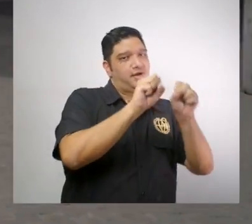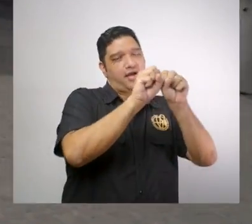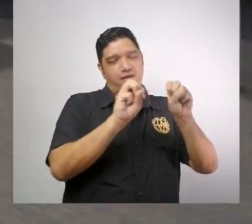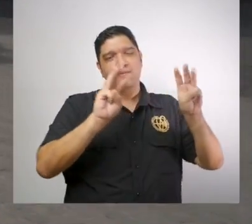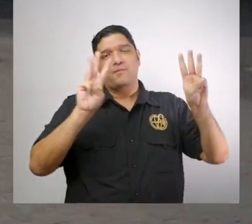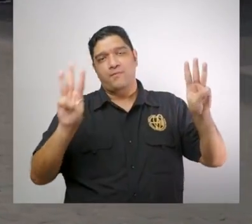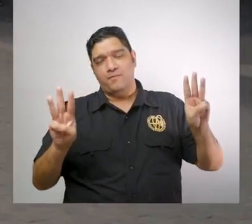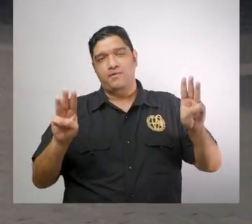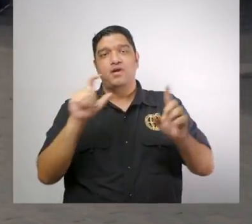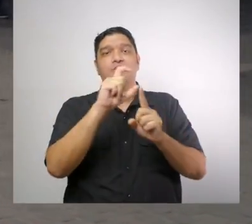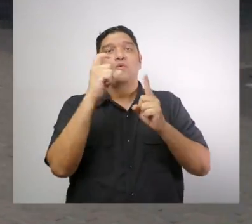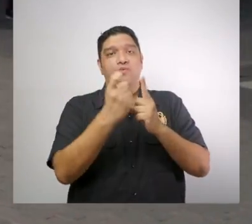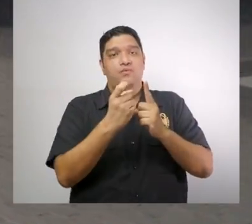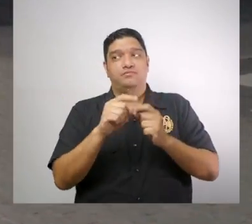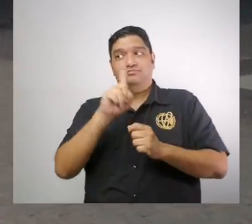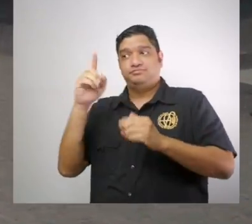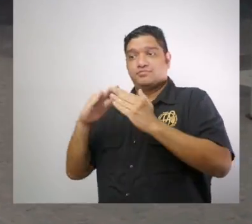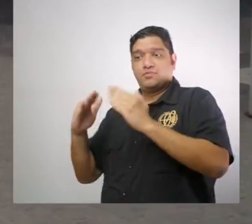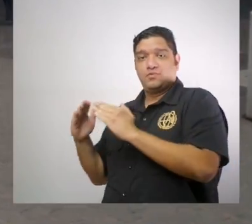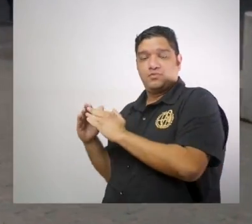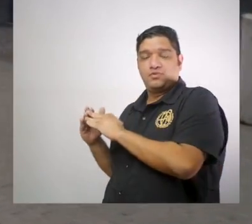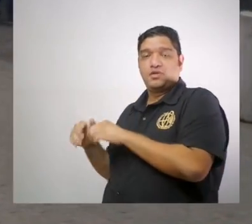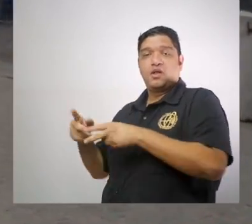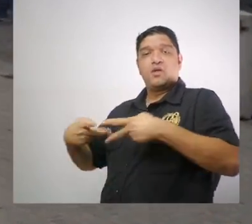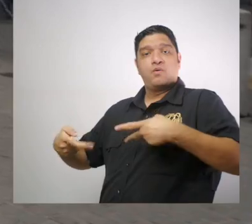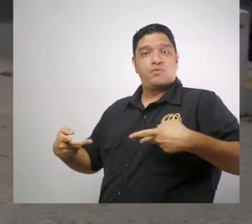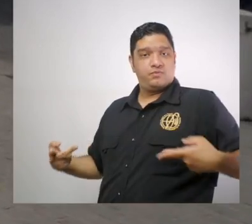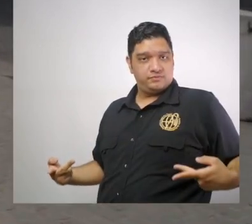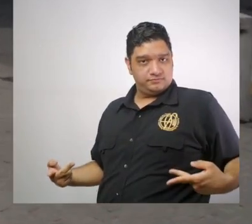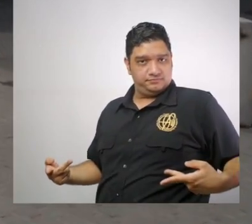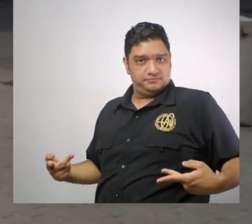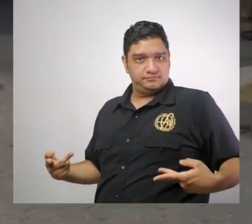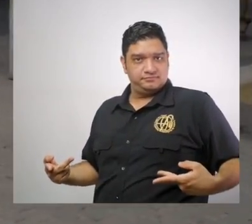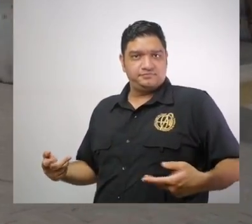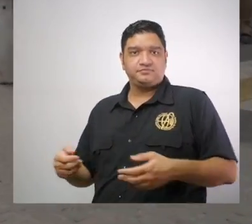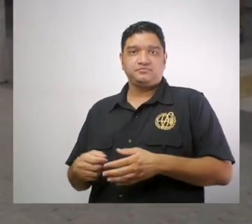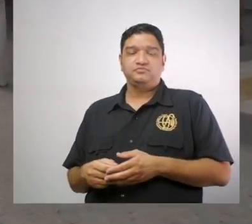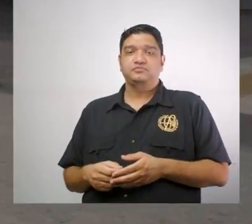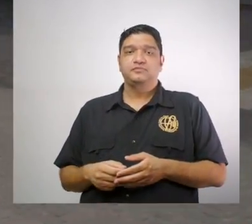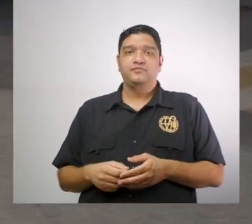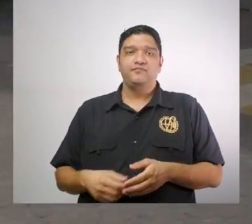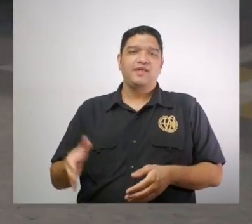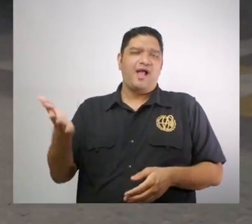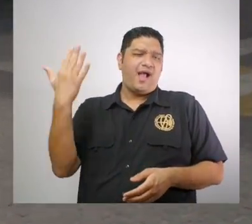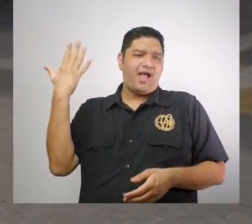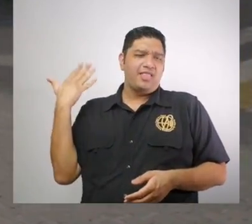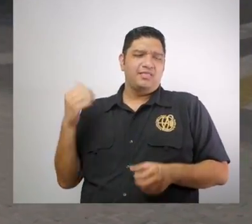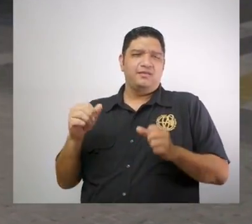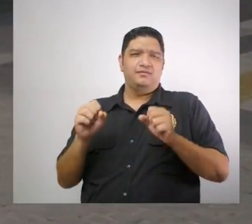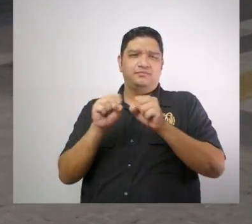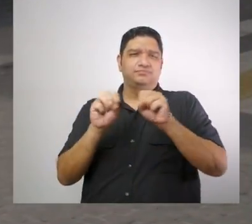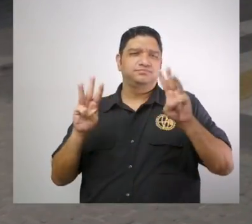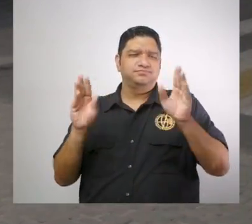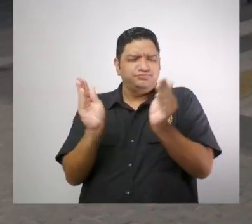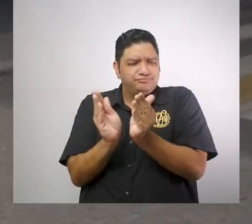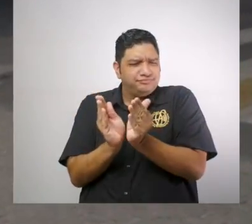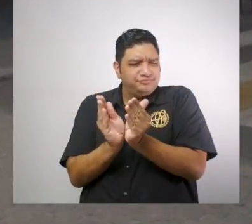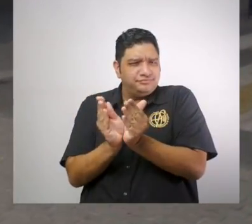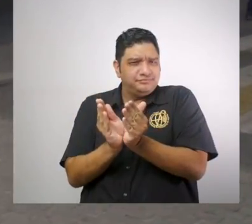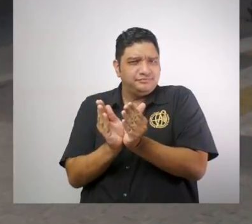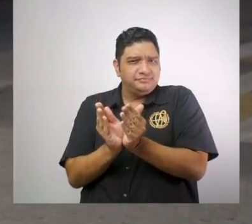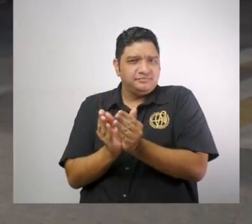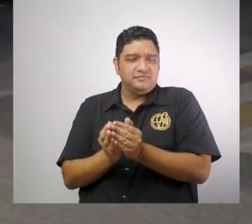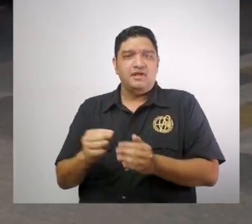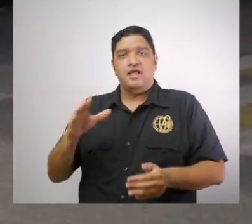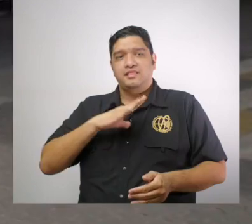Nacional, un nuevo portal a partir de 1924, un portal del comercio, y donde estaba el Real Palacio, Palacio